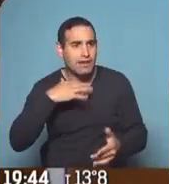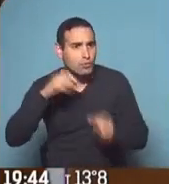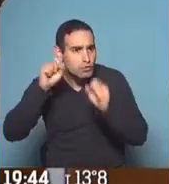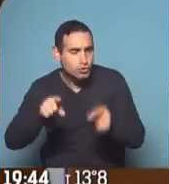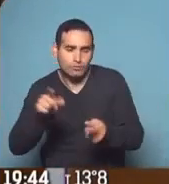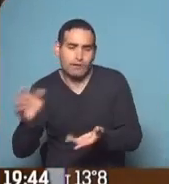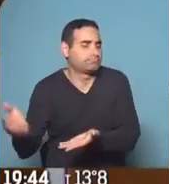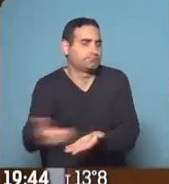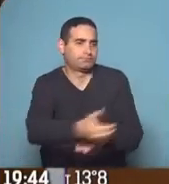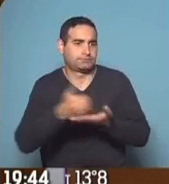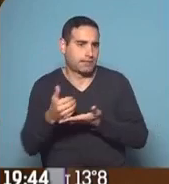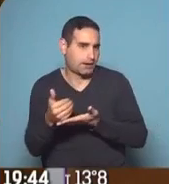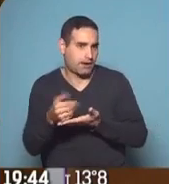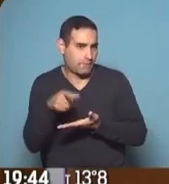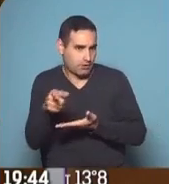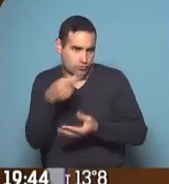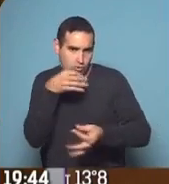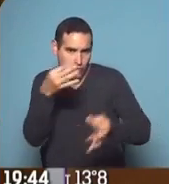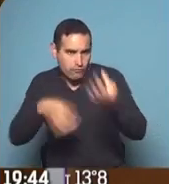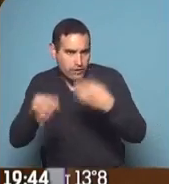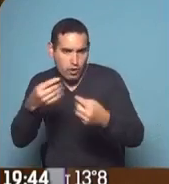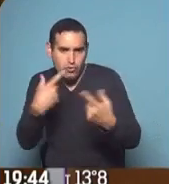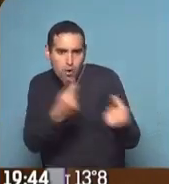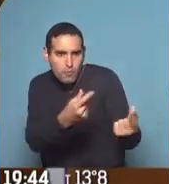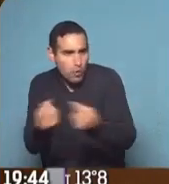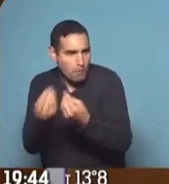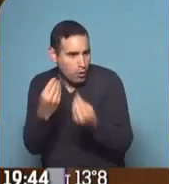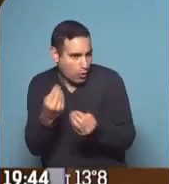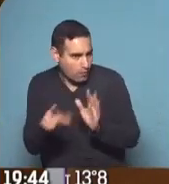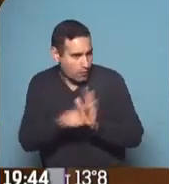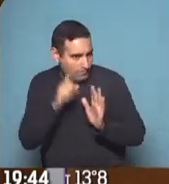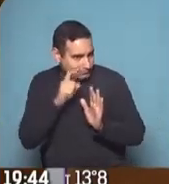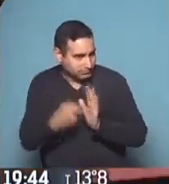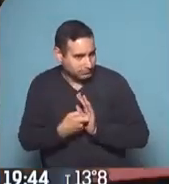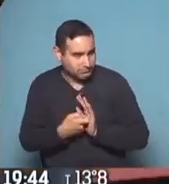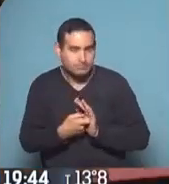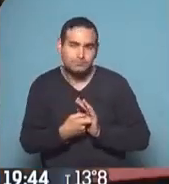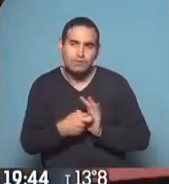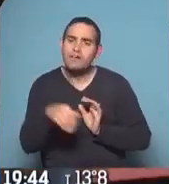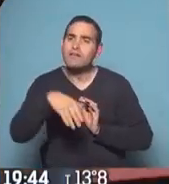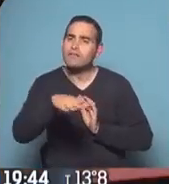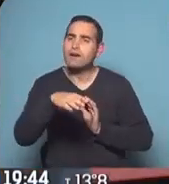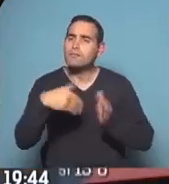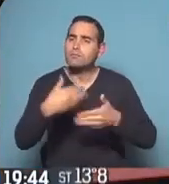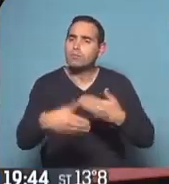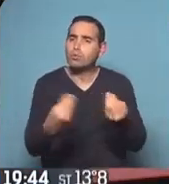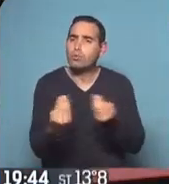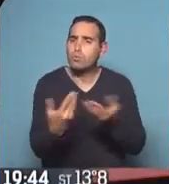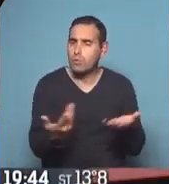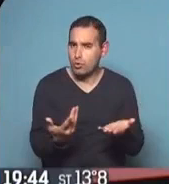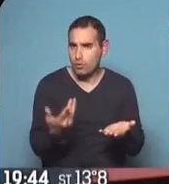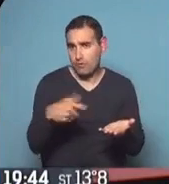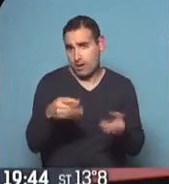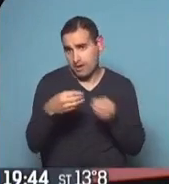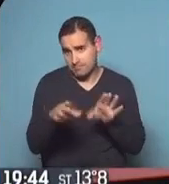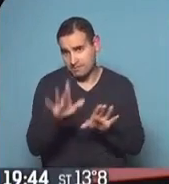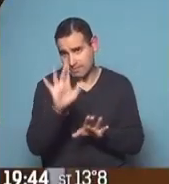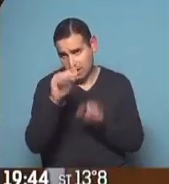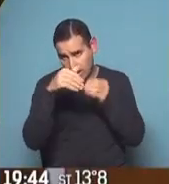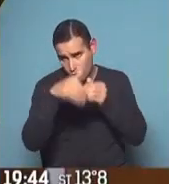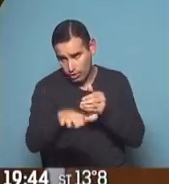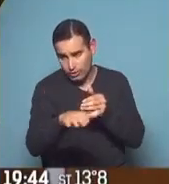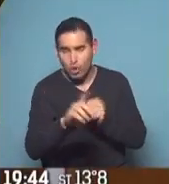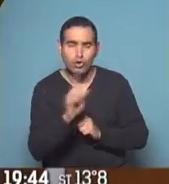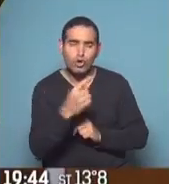los bienes frutos de la corrupción y el narcotráfico lo antes posible contemos cómo va a ser el proceso deseas que esto va a arrancar recién en próximo miércoles